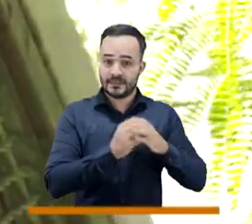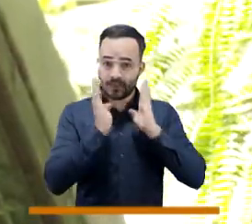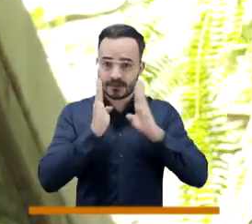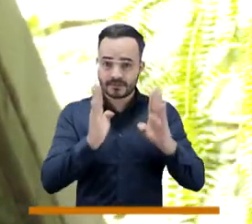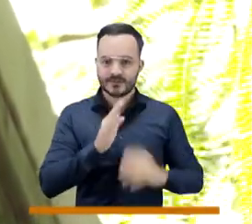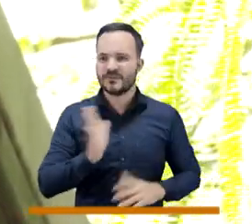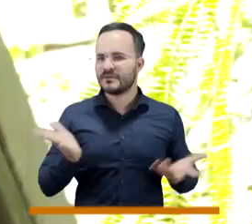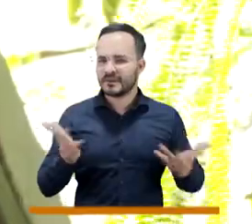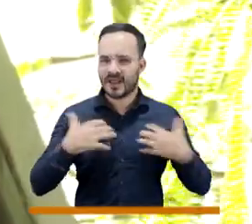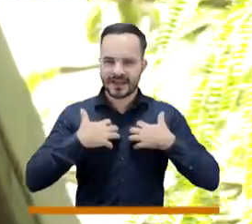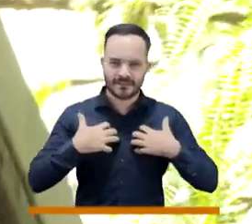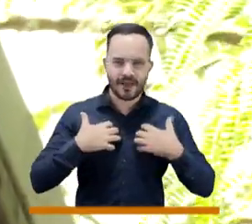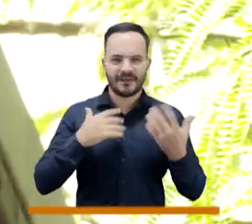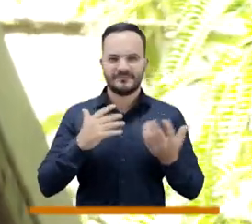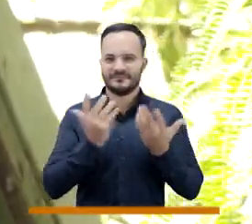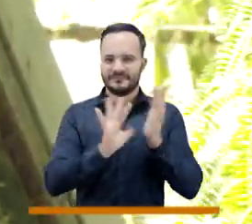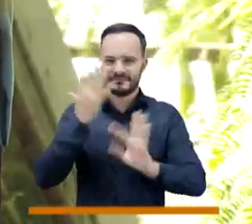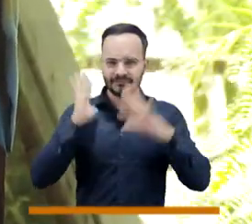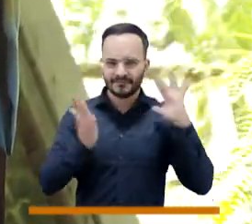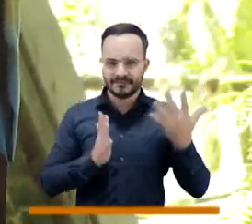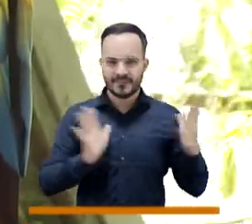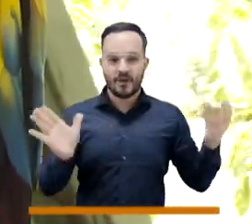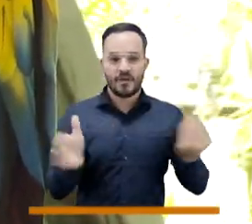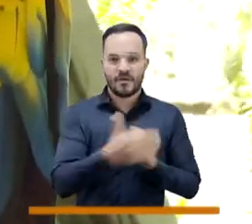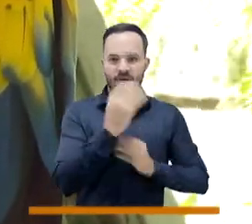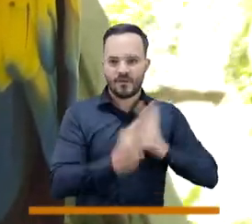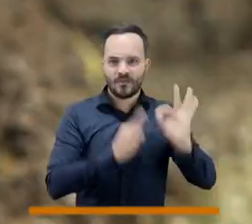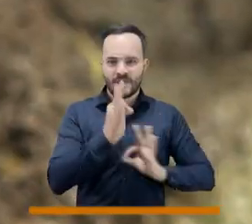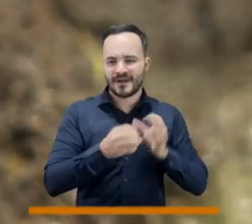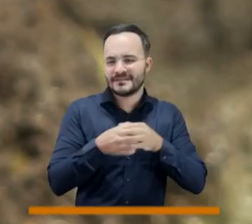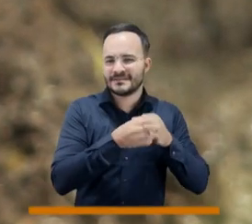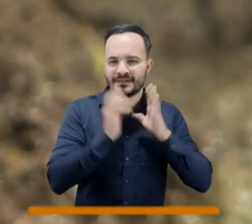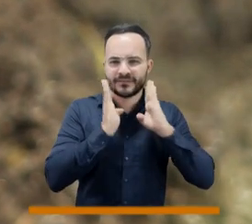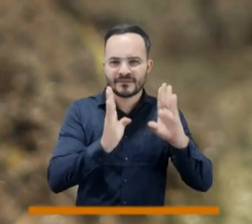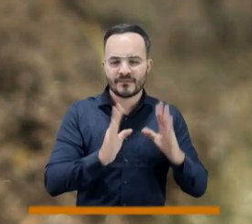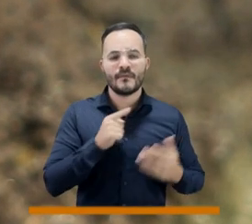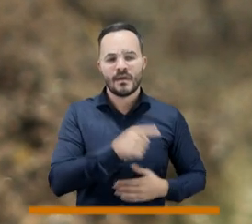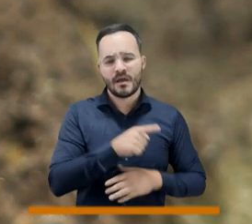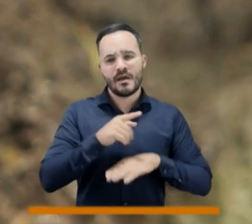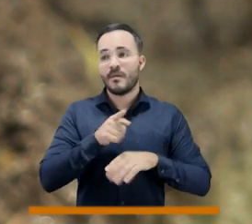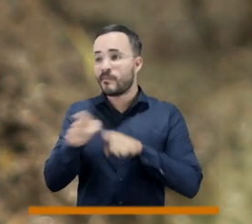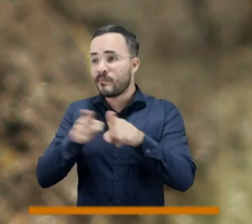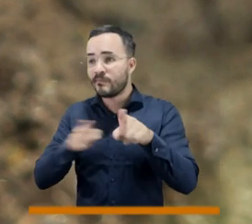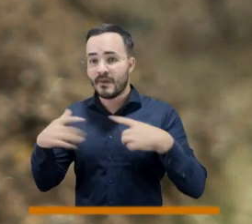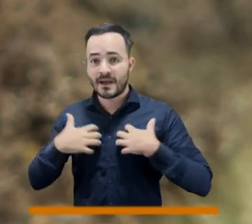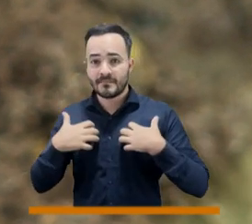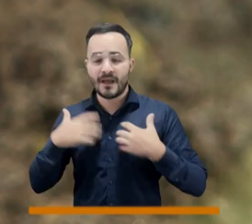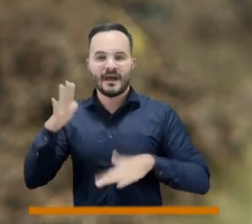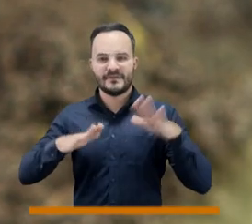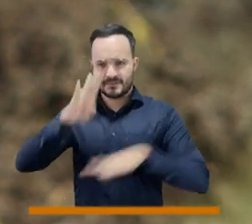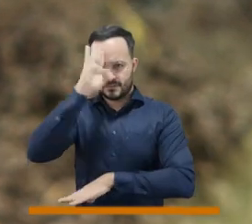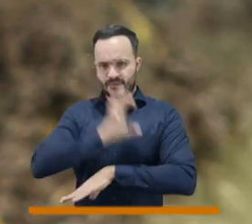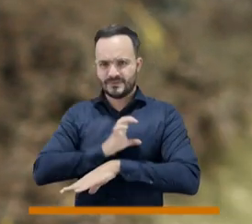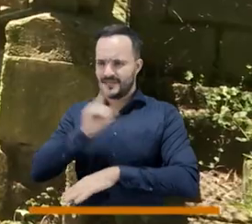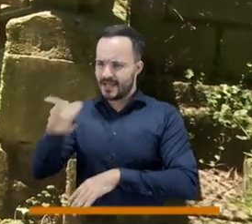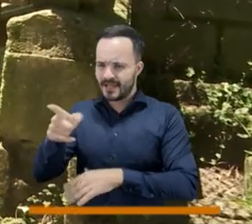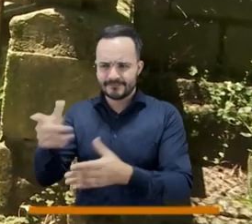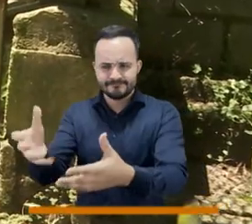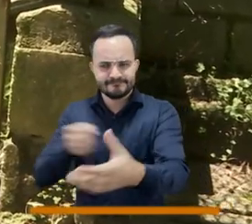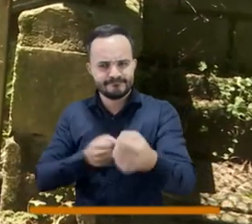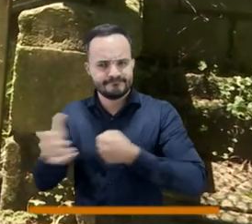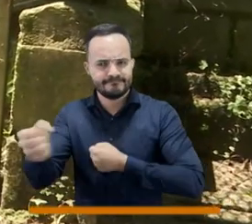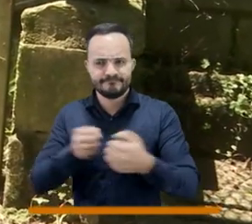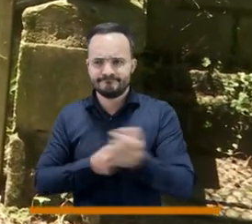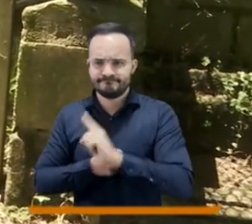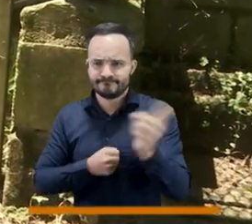Al Centro de Atención y Valoración de Fauna Silvestre del Área Metropolitana ingresan especies producto del decomiso por parte de la